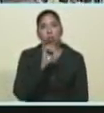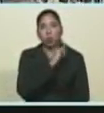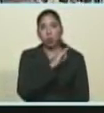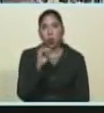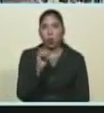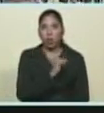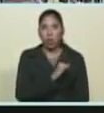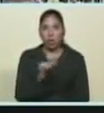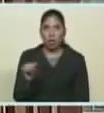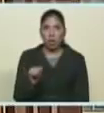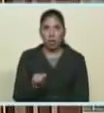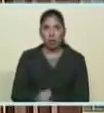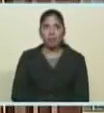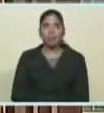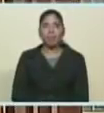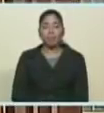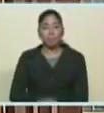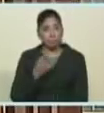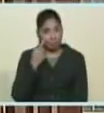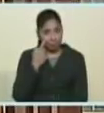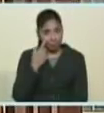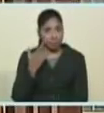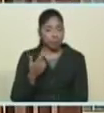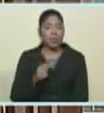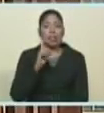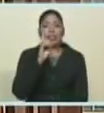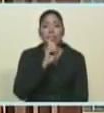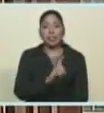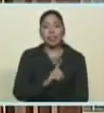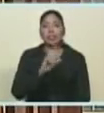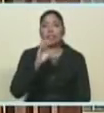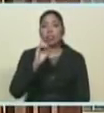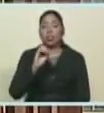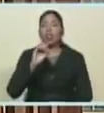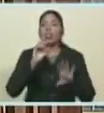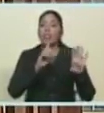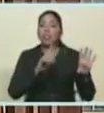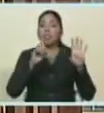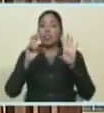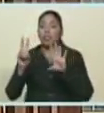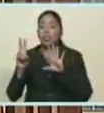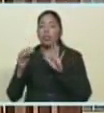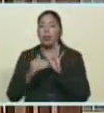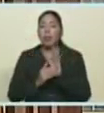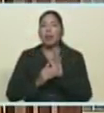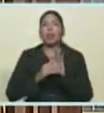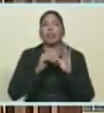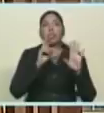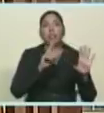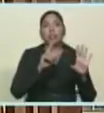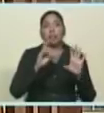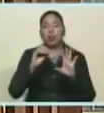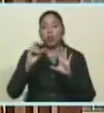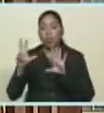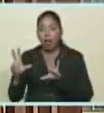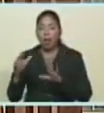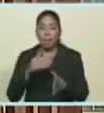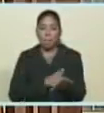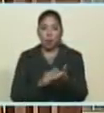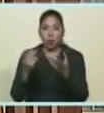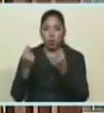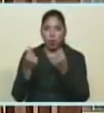Zulia, fíjense en Zulia, ¿no? 117.703 millones de bolívares.